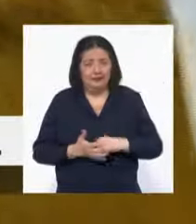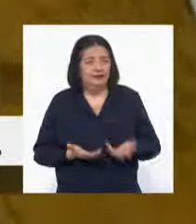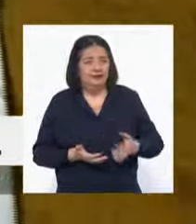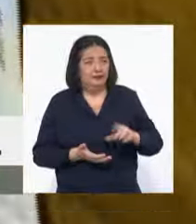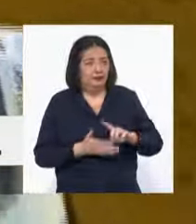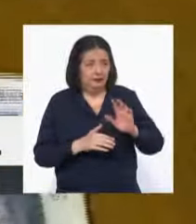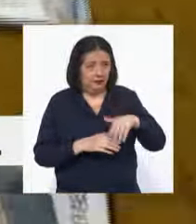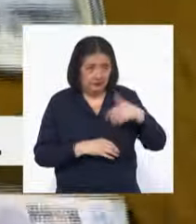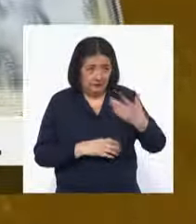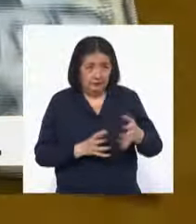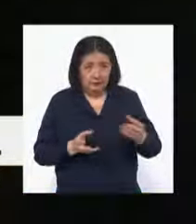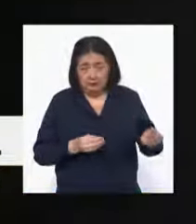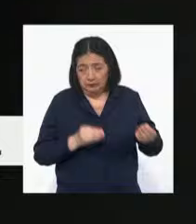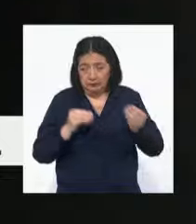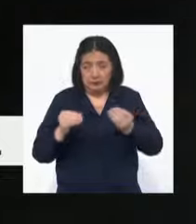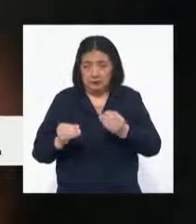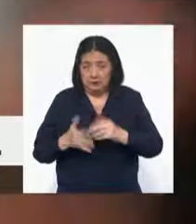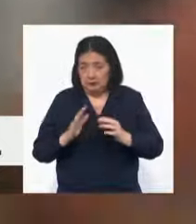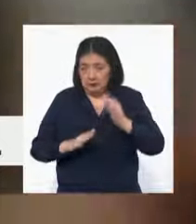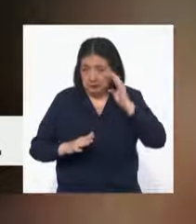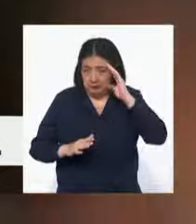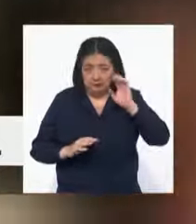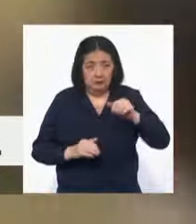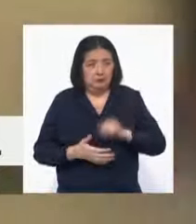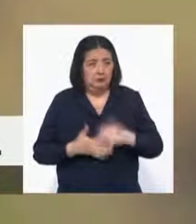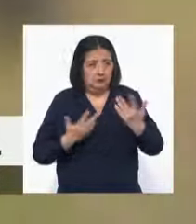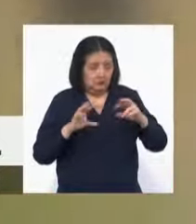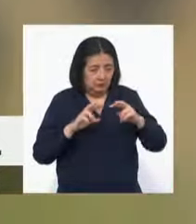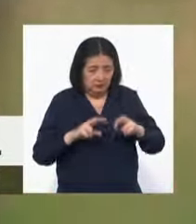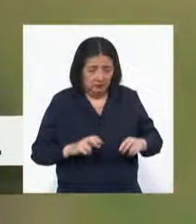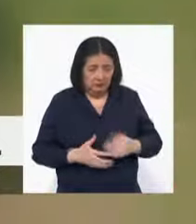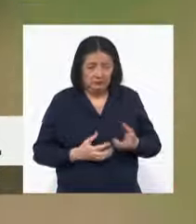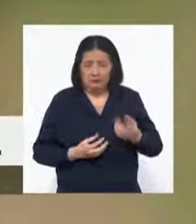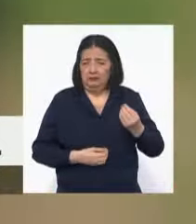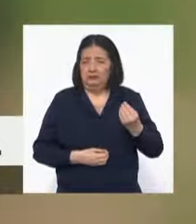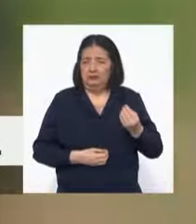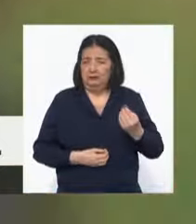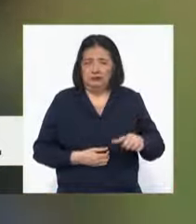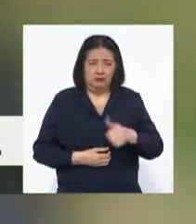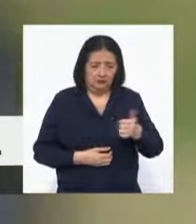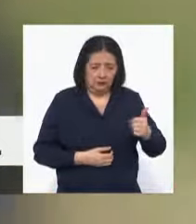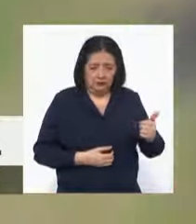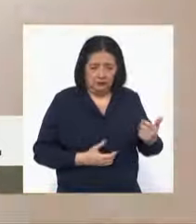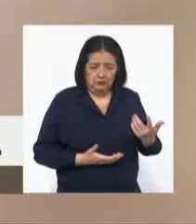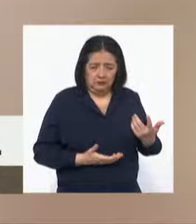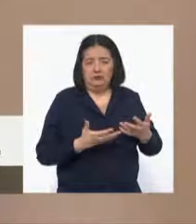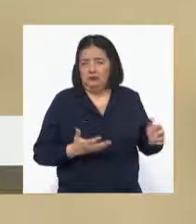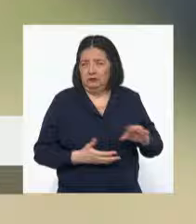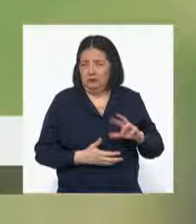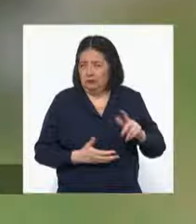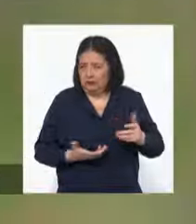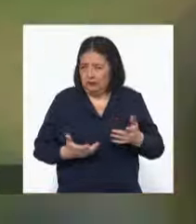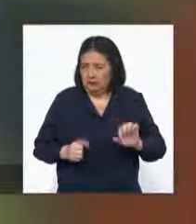y después puestos a disposición de la Dirincri, ya son investigados por su vinculación con otros hechos delictivos.